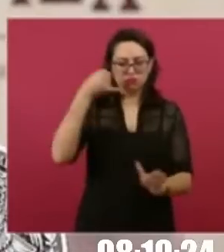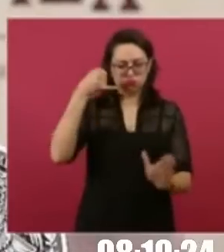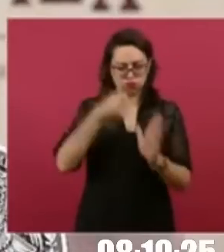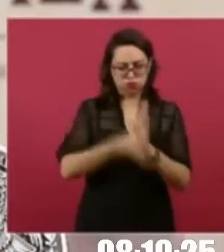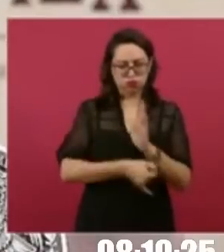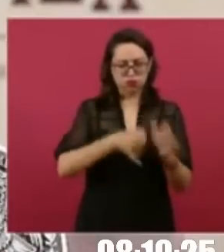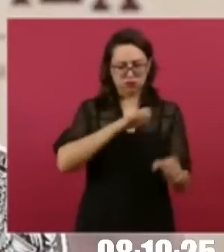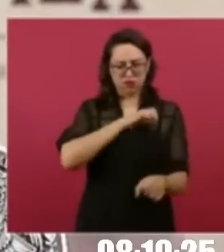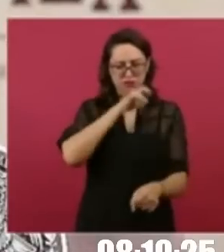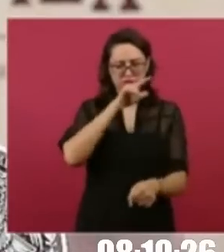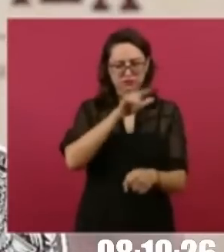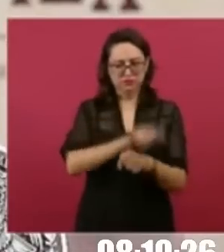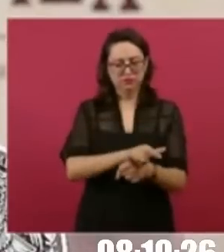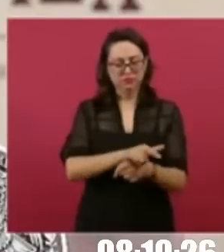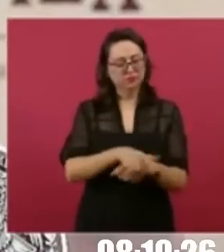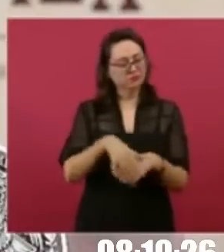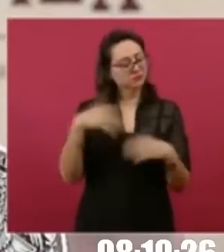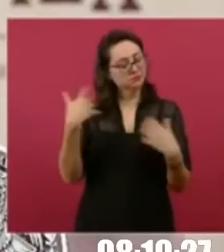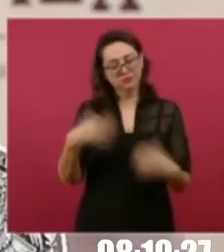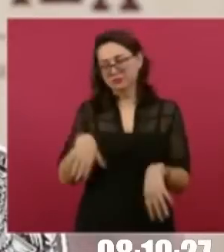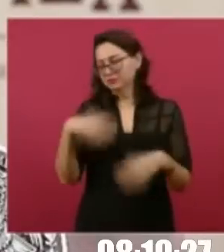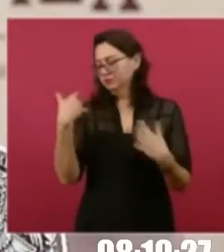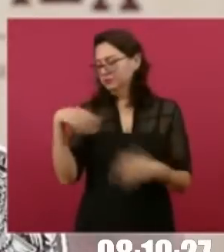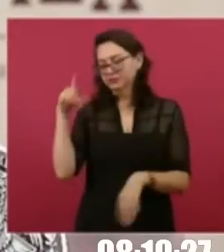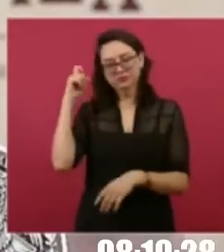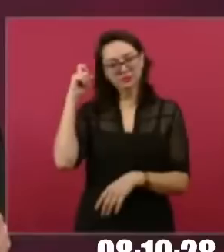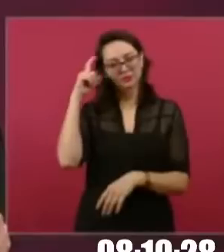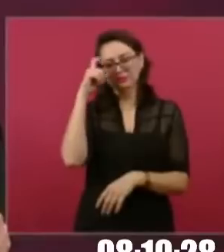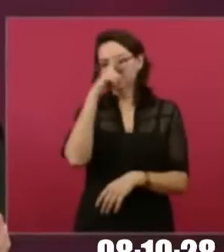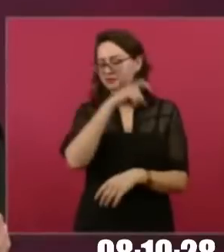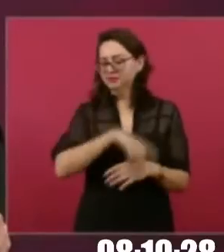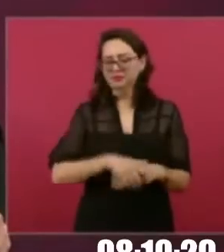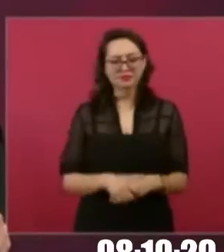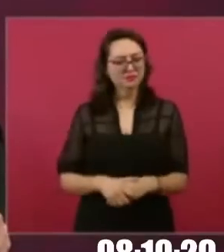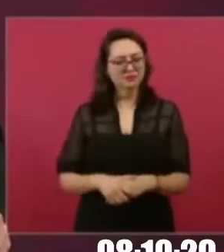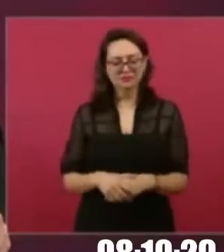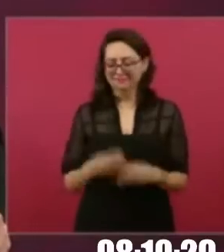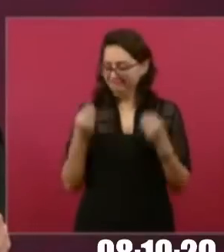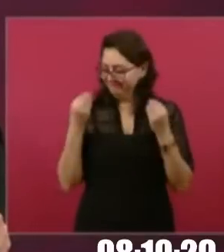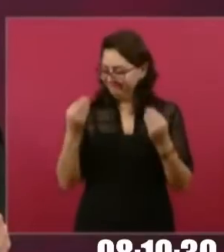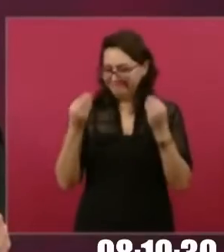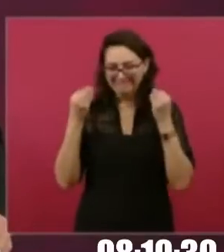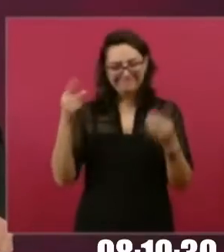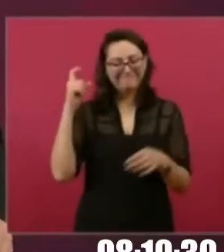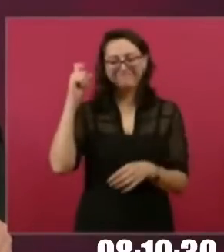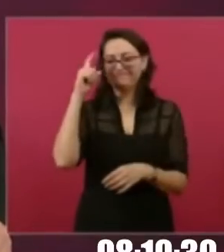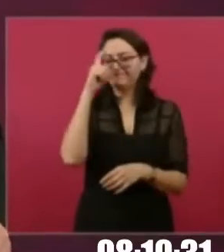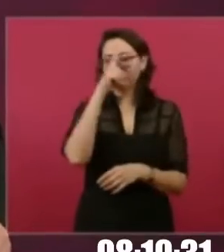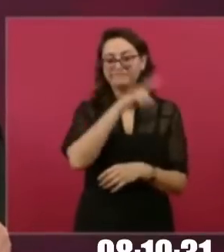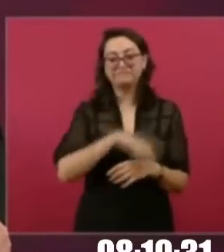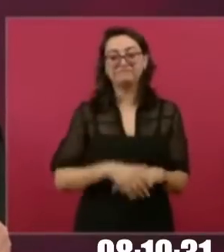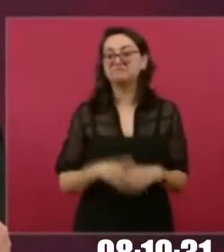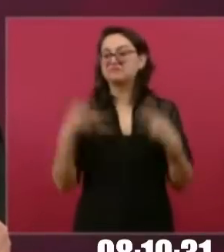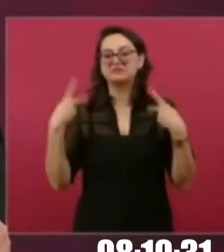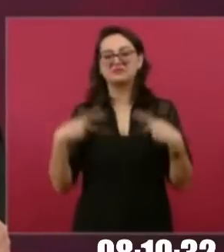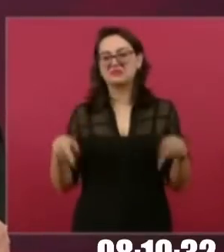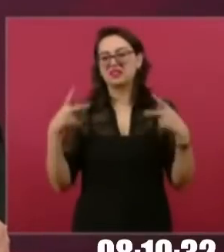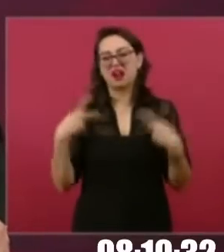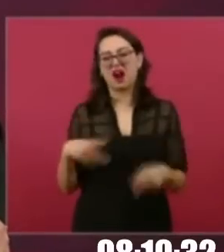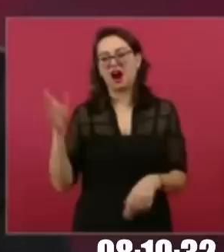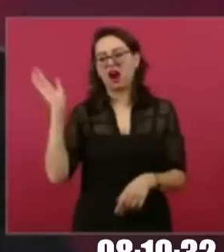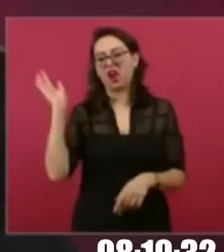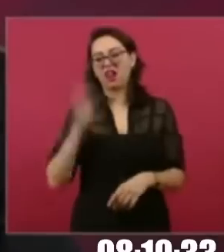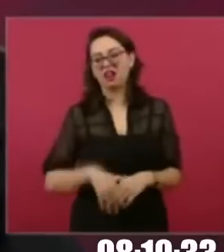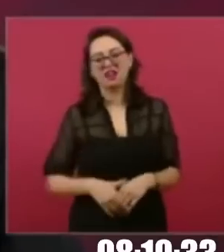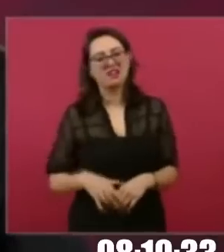finalmente debo decirle hemos batallado mucho porque no quieren ir al Desierto no quieren ir a